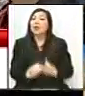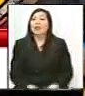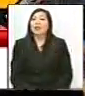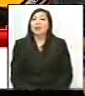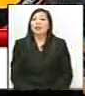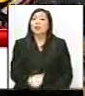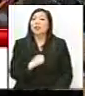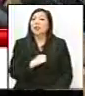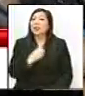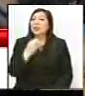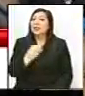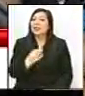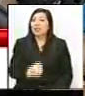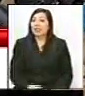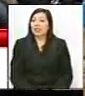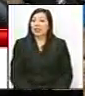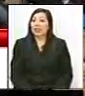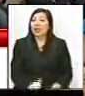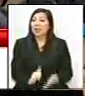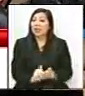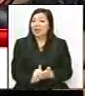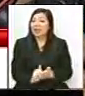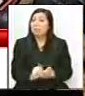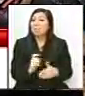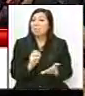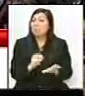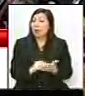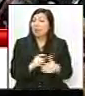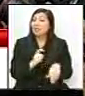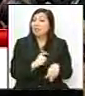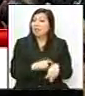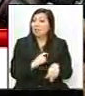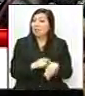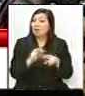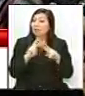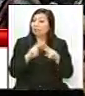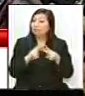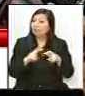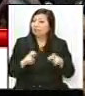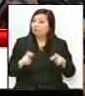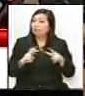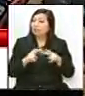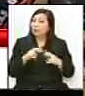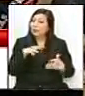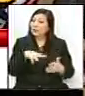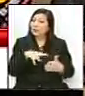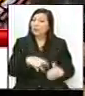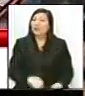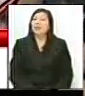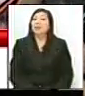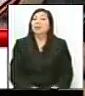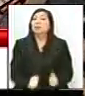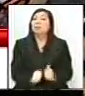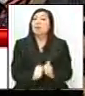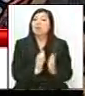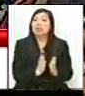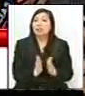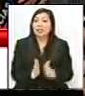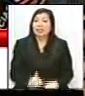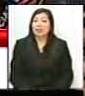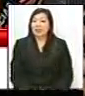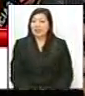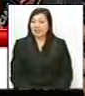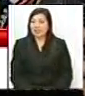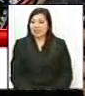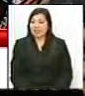que yo estoy seguro de que ya con más tiempo para poder analizar ese informe, para poder estudiarlo, con más argumentos